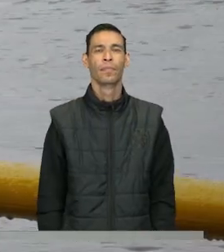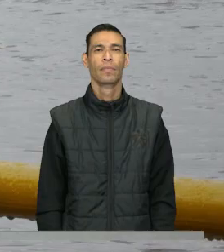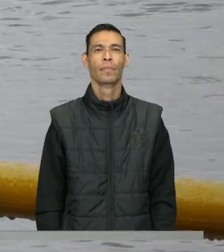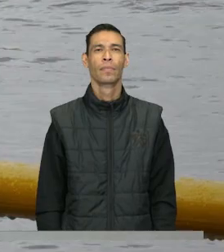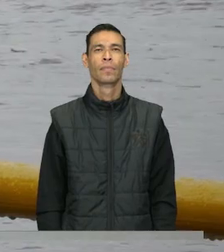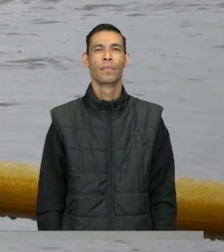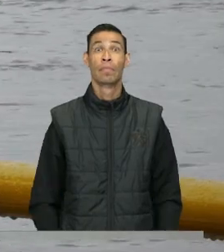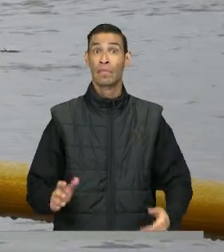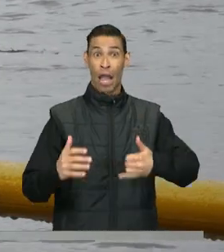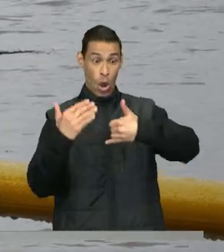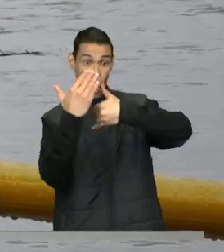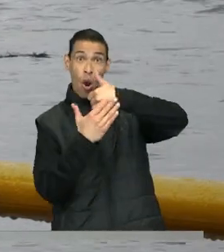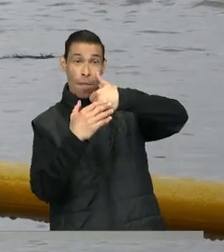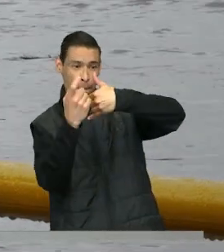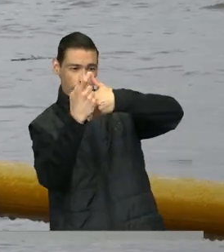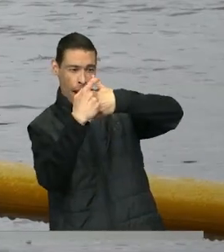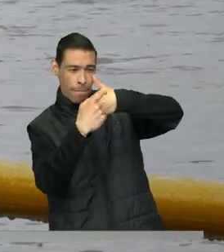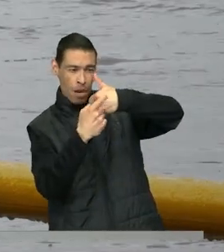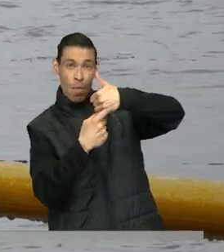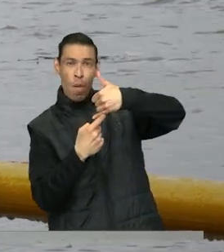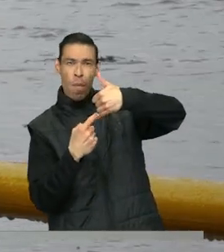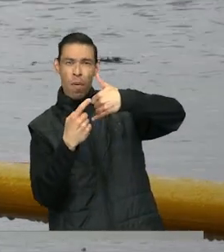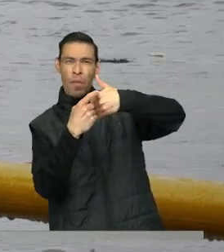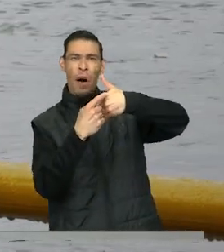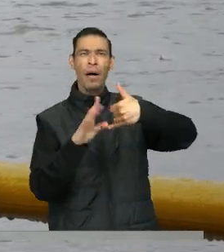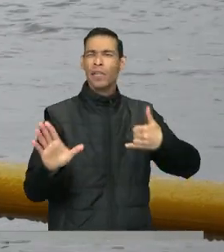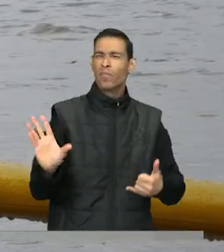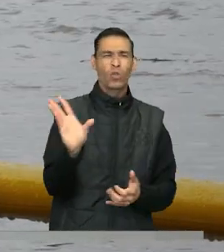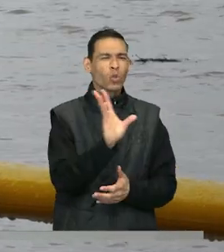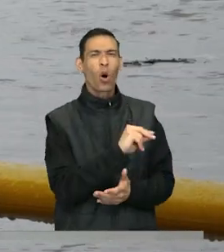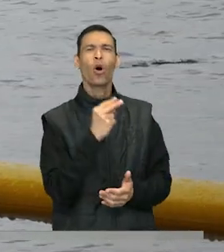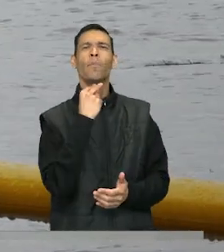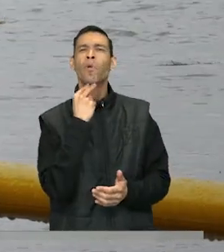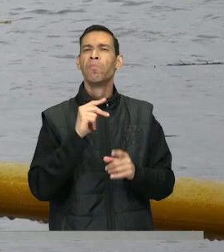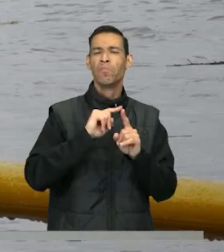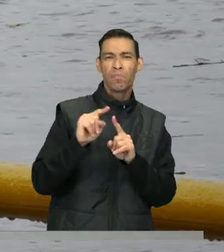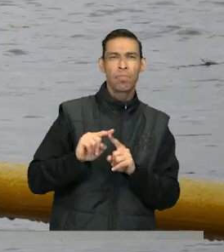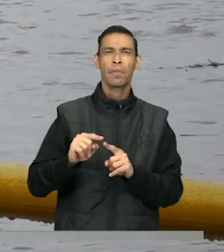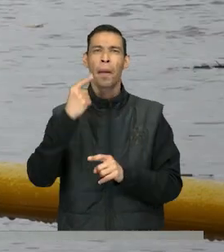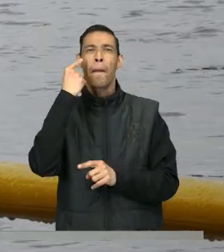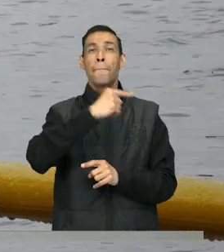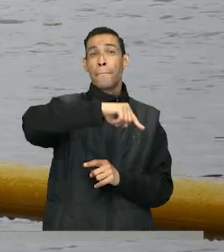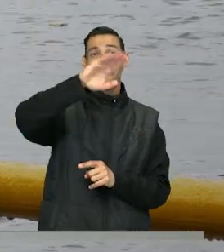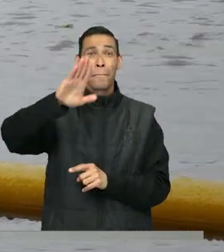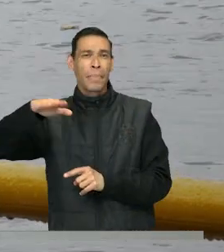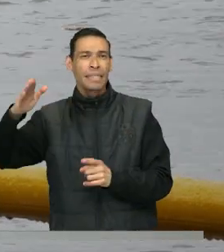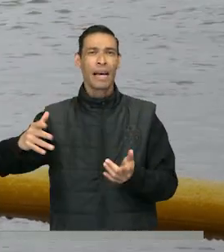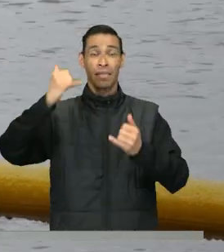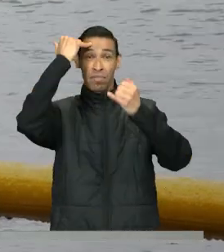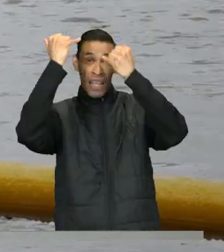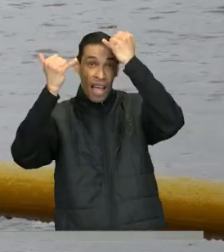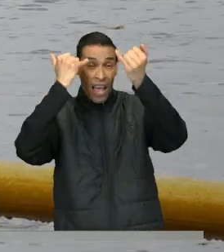Hemos viajado por toda Colombia, hemos viajado por todos los acentos, por todos estos paisajes maravillosos, por las ideas,